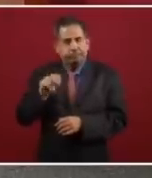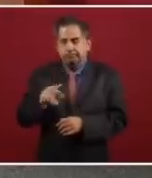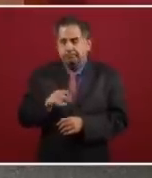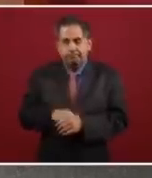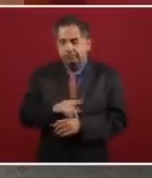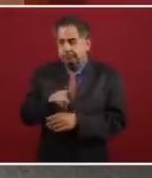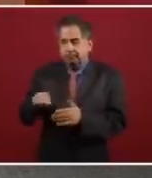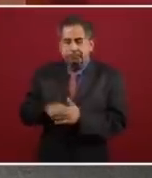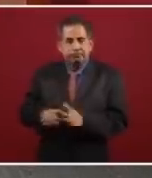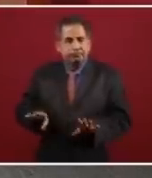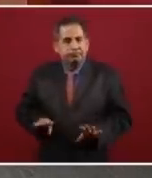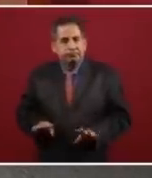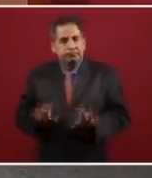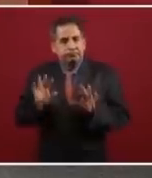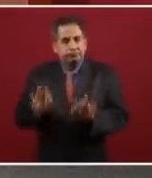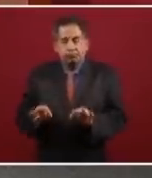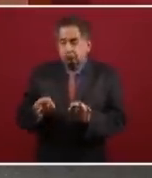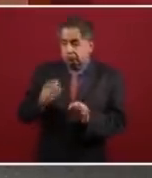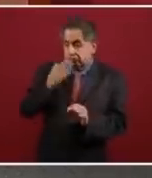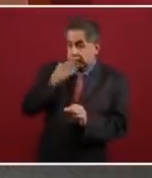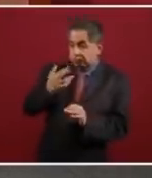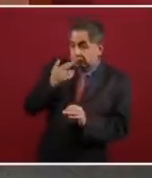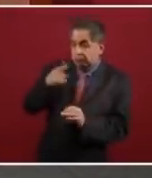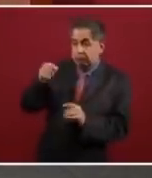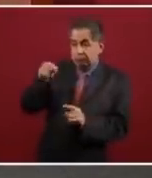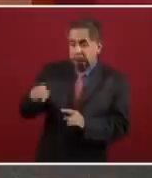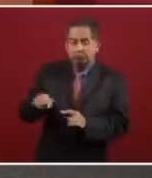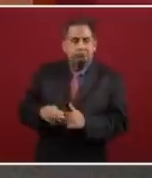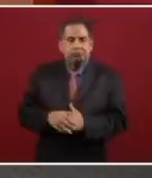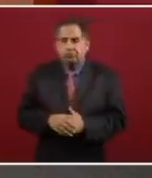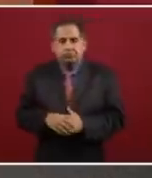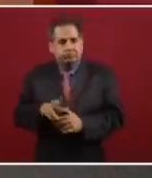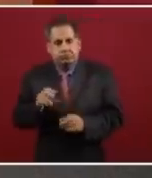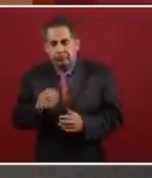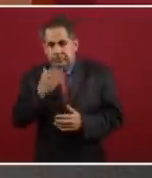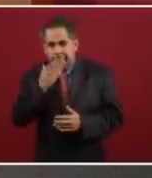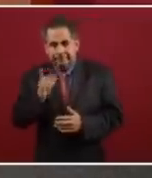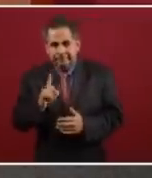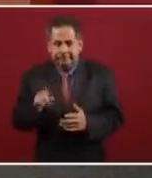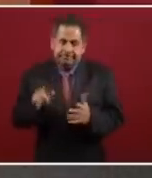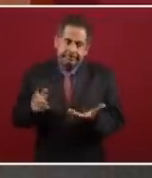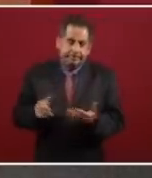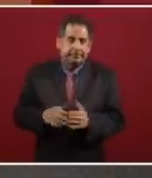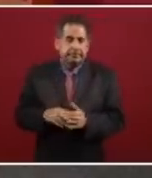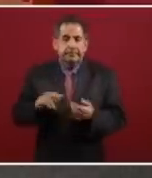el sitio más adecuado, al contrario,